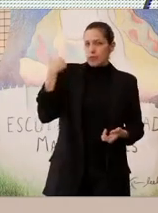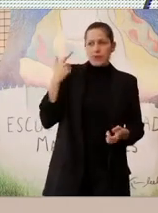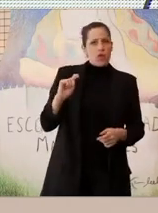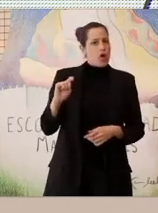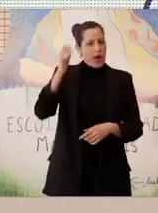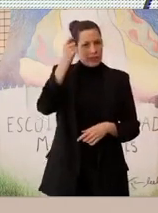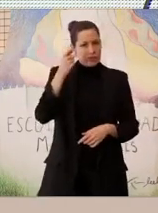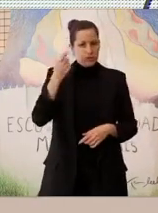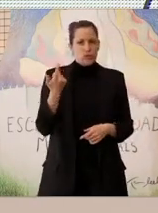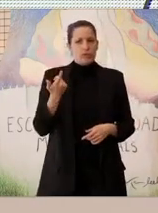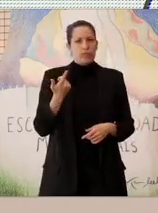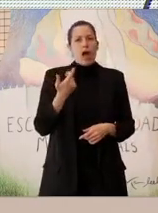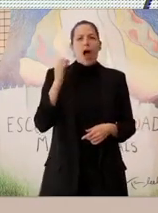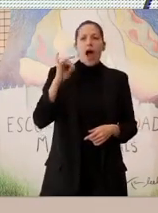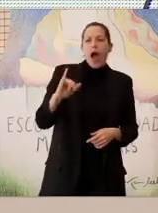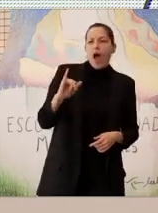Contamos con ponentes